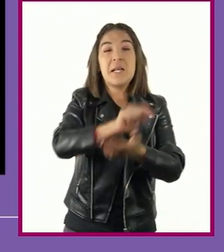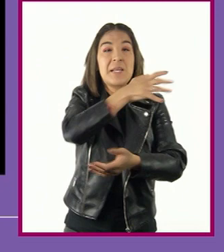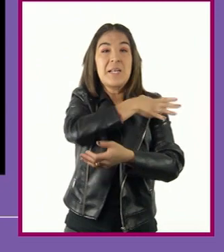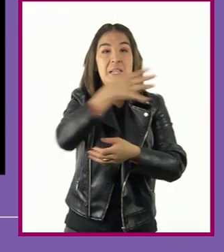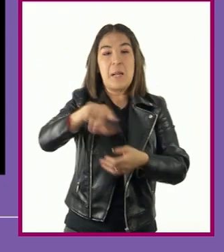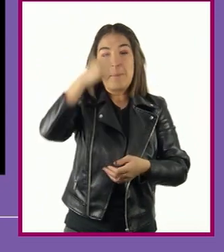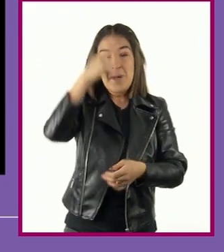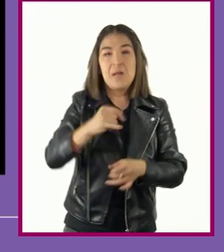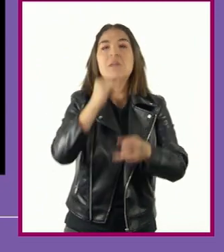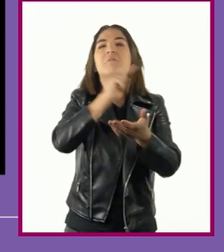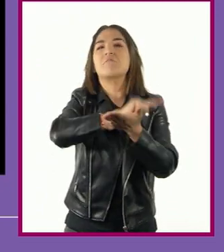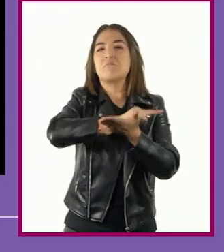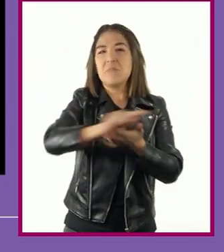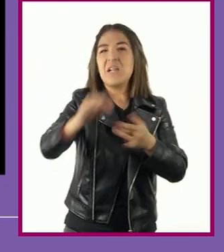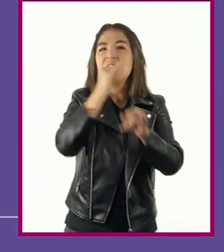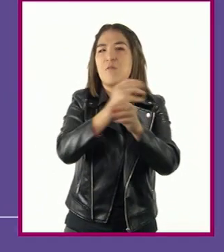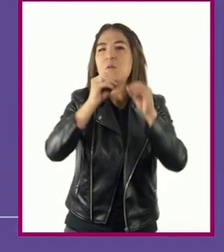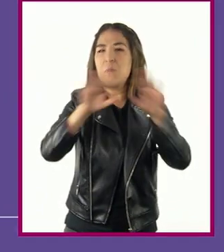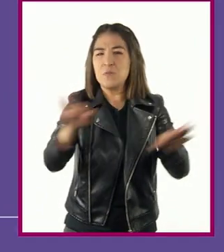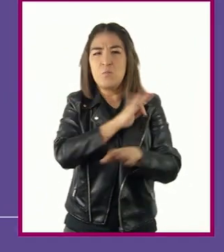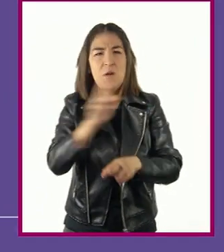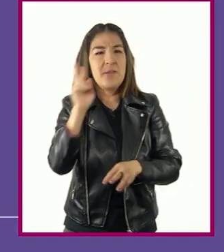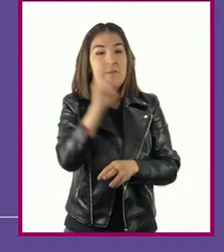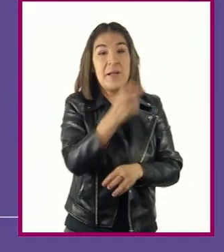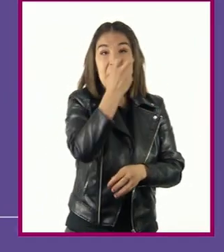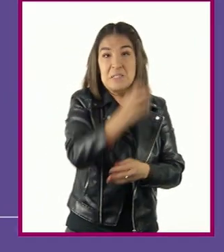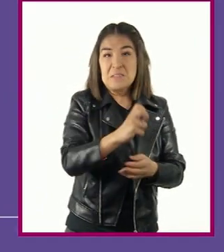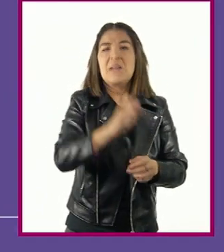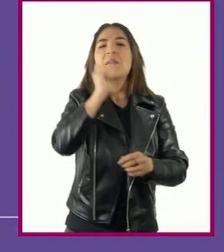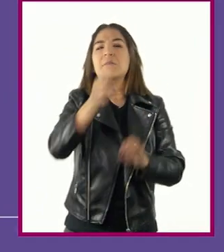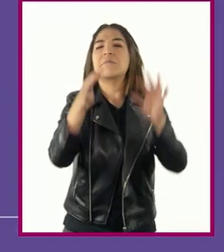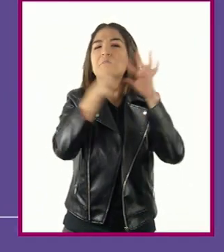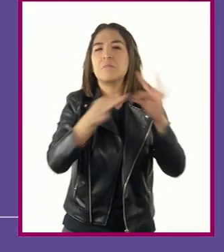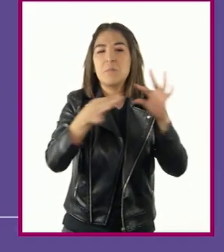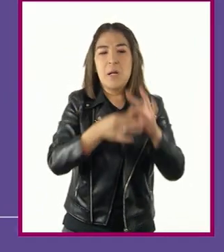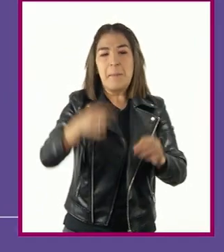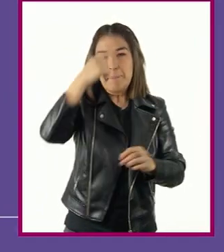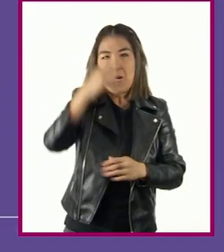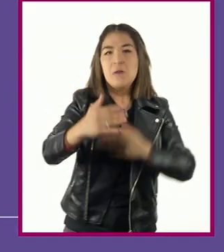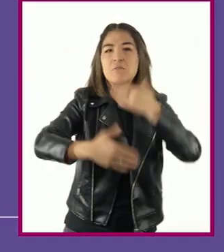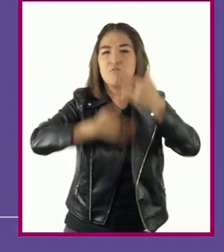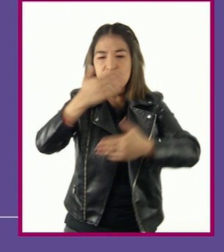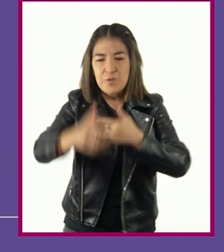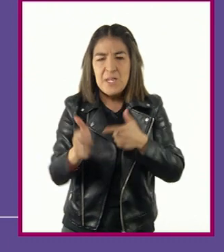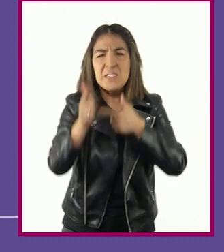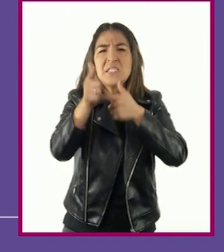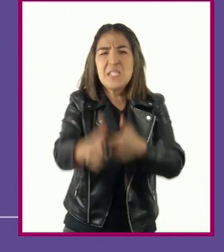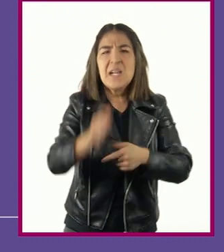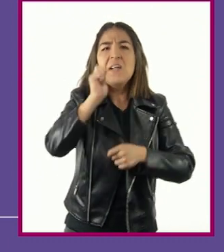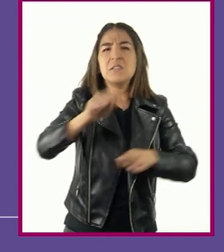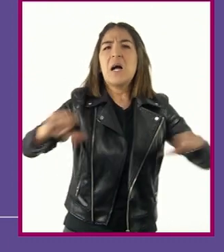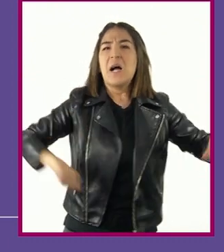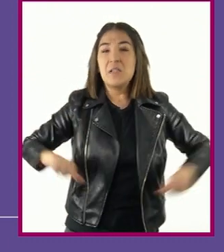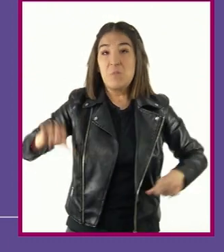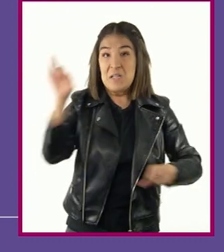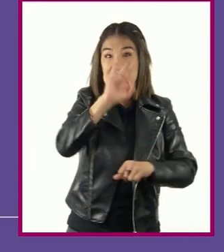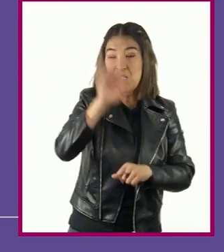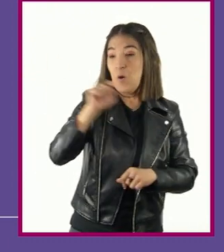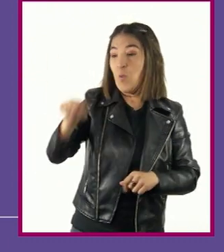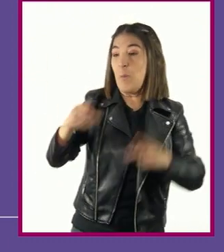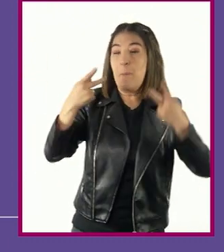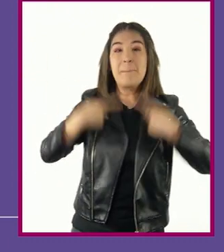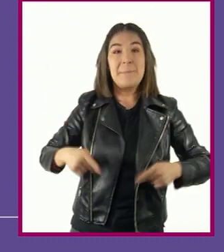y Acceso a la Información. Esta ley establece el procedimiento a seguir en caso de que un